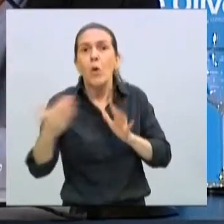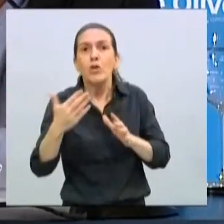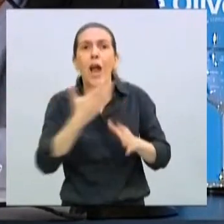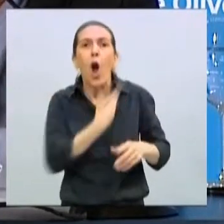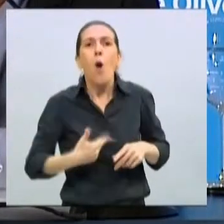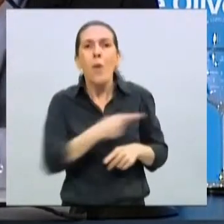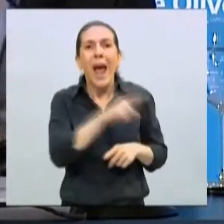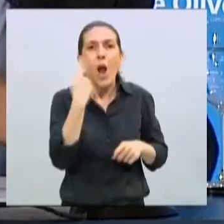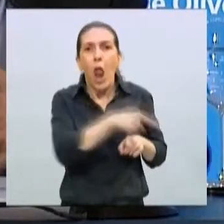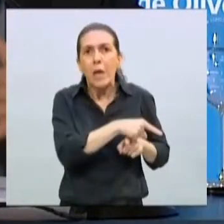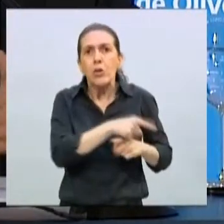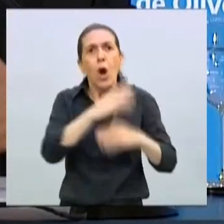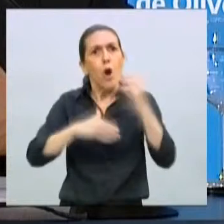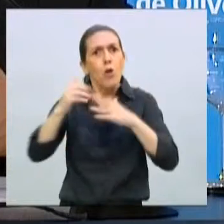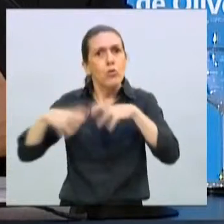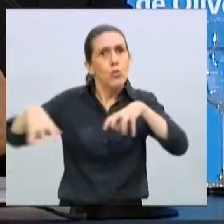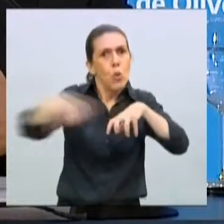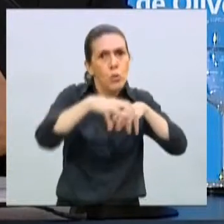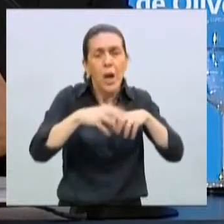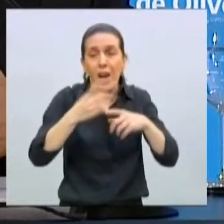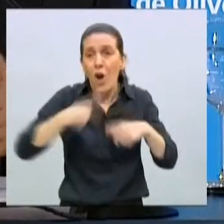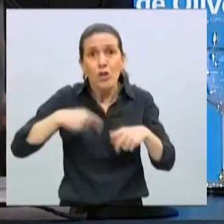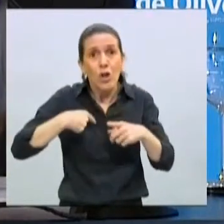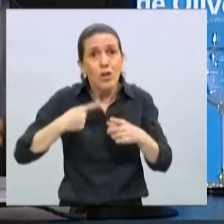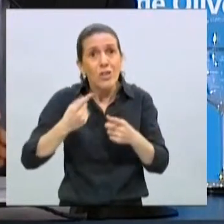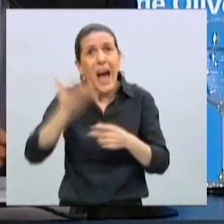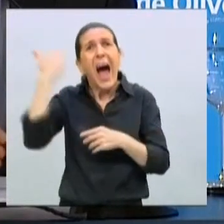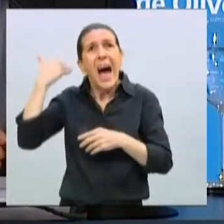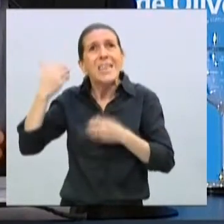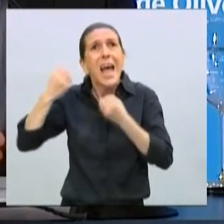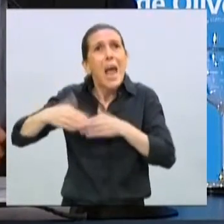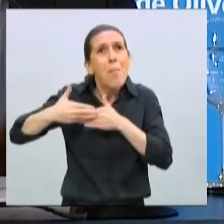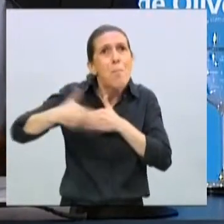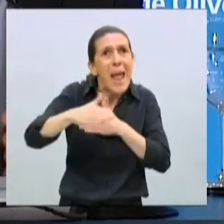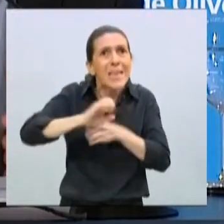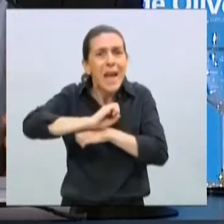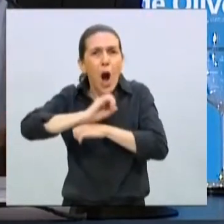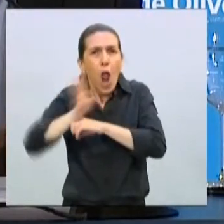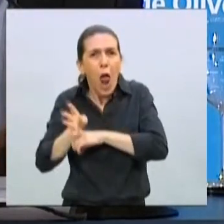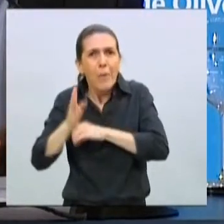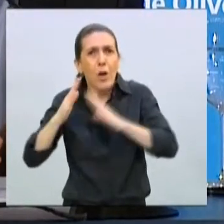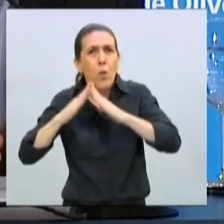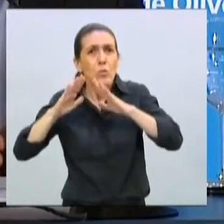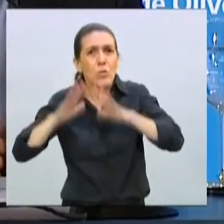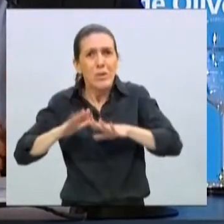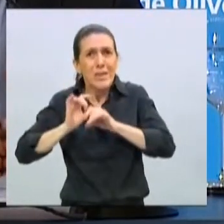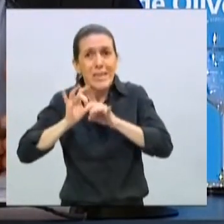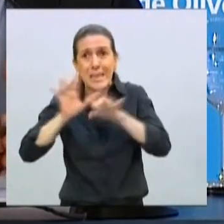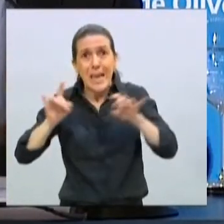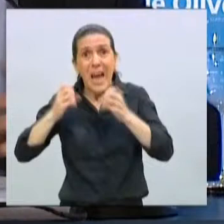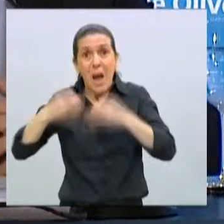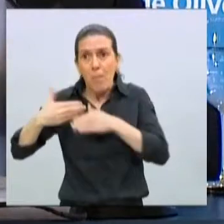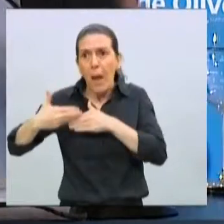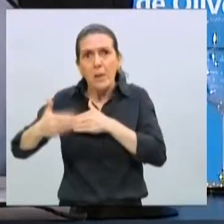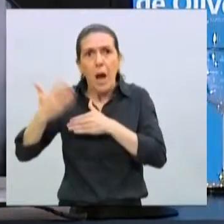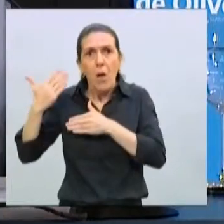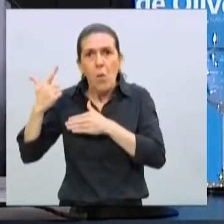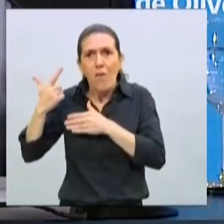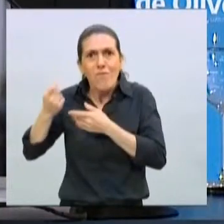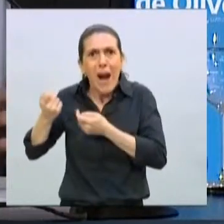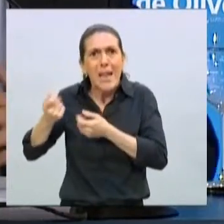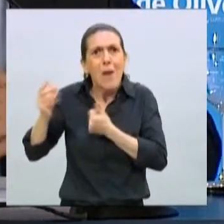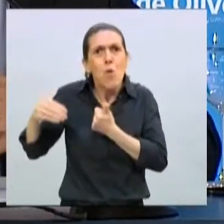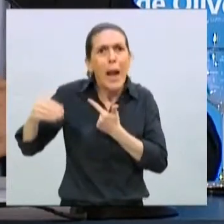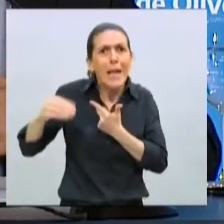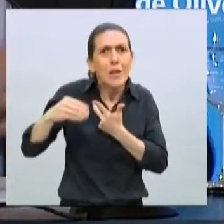municipales también. Es decir, lo que necesitábamos al principio de la pandemia no lo teníamos. Hoy, ante un desborde como ocurrió